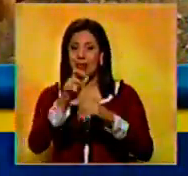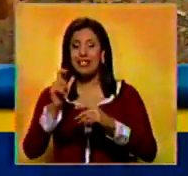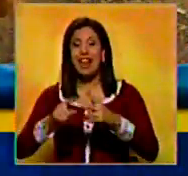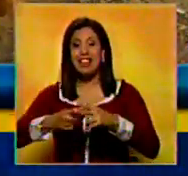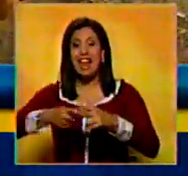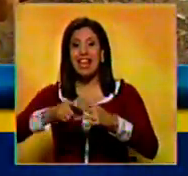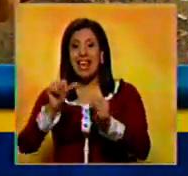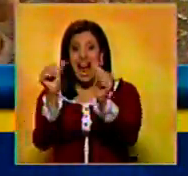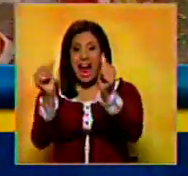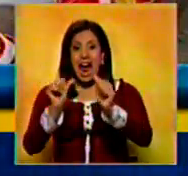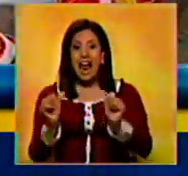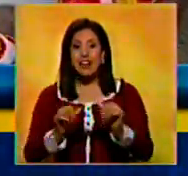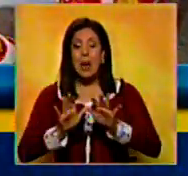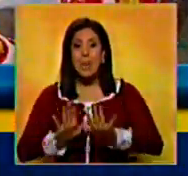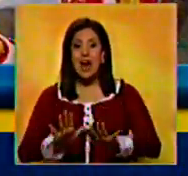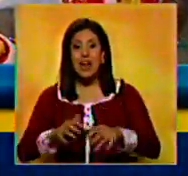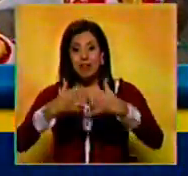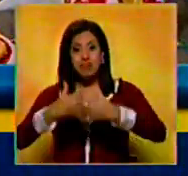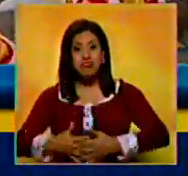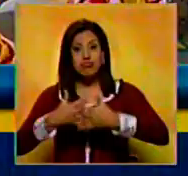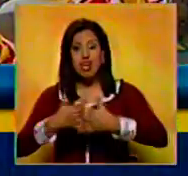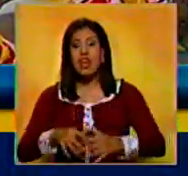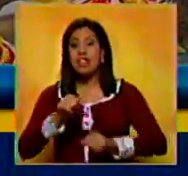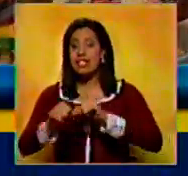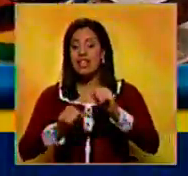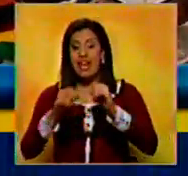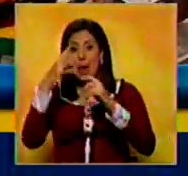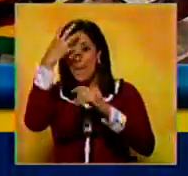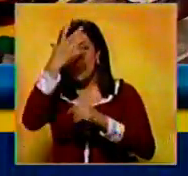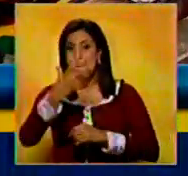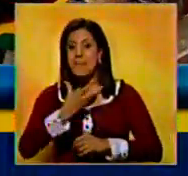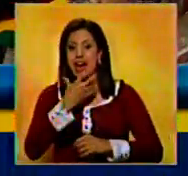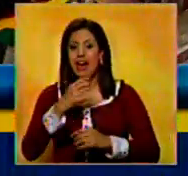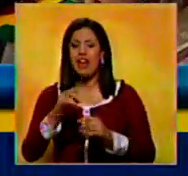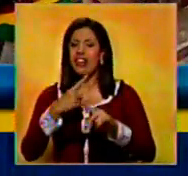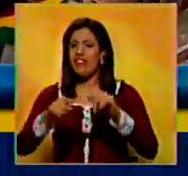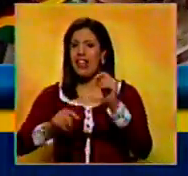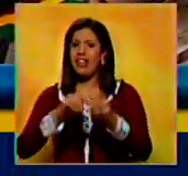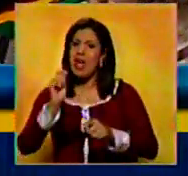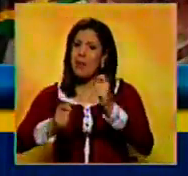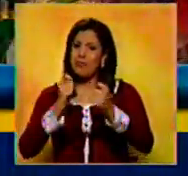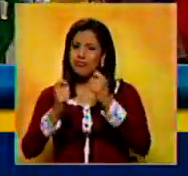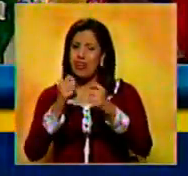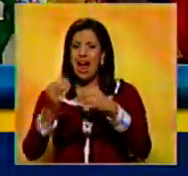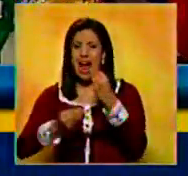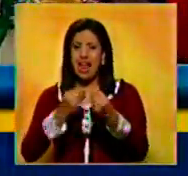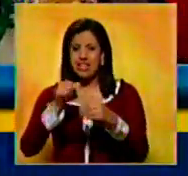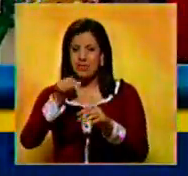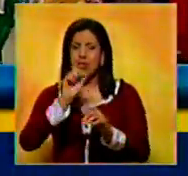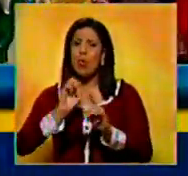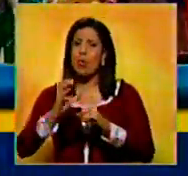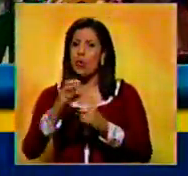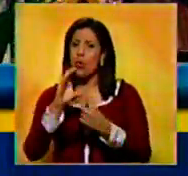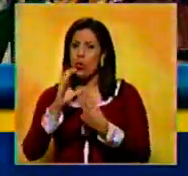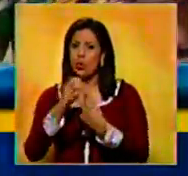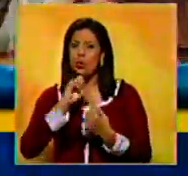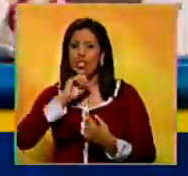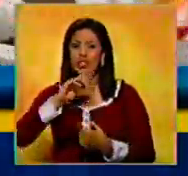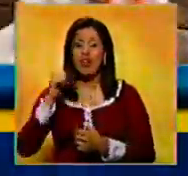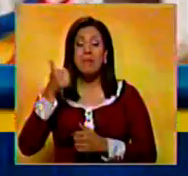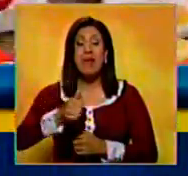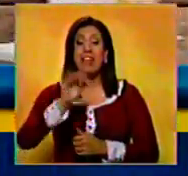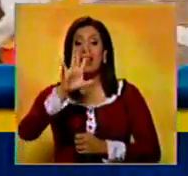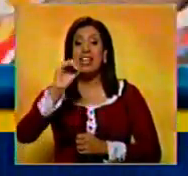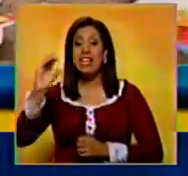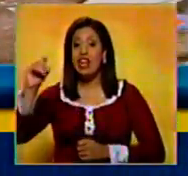mientres no paran de producir las máscaras instrumentos y otros implementos que forman parte de la tradición que lleva más de